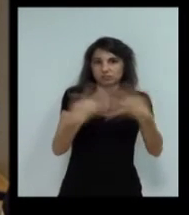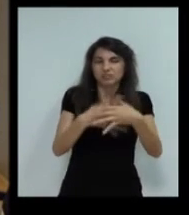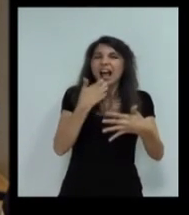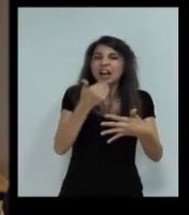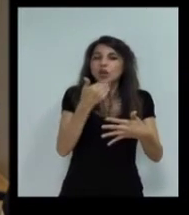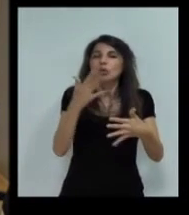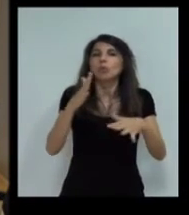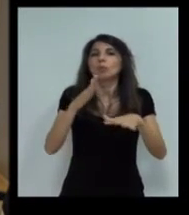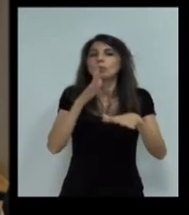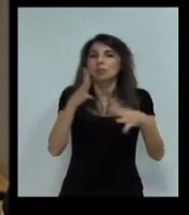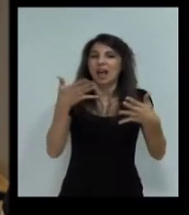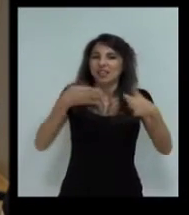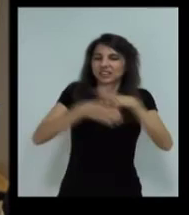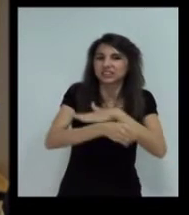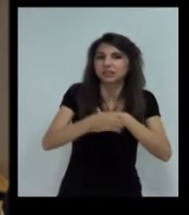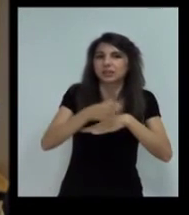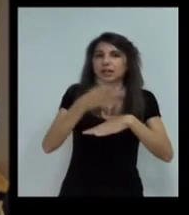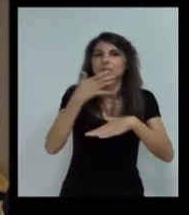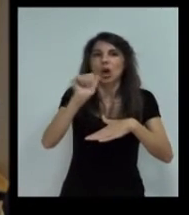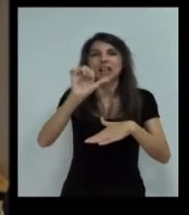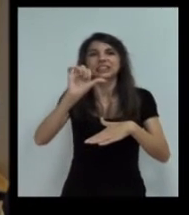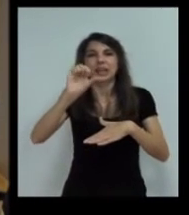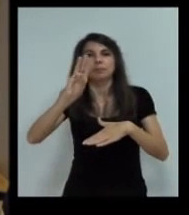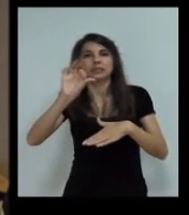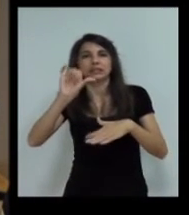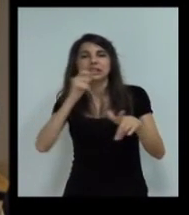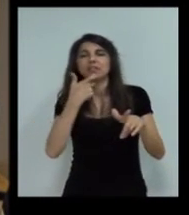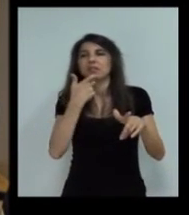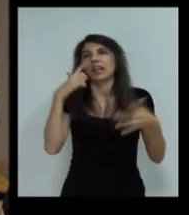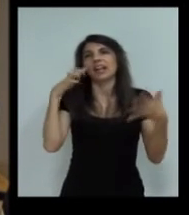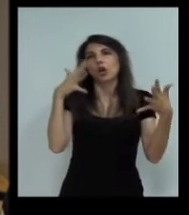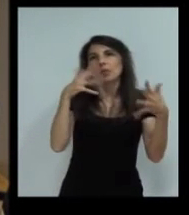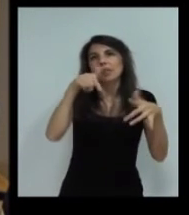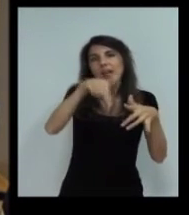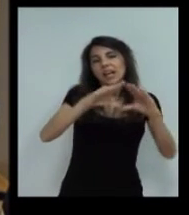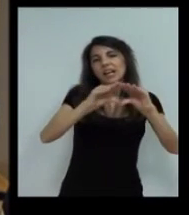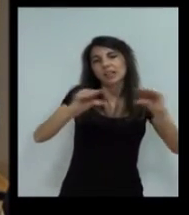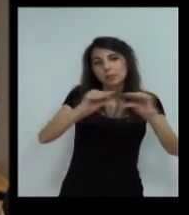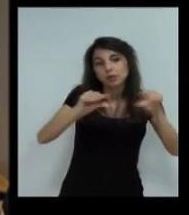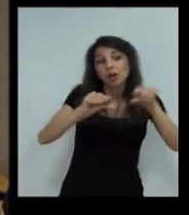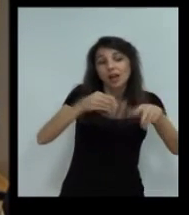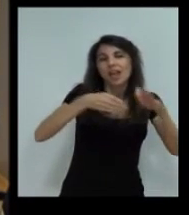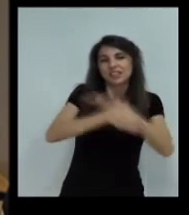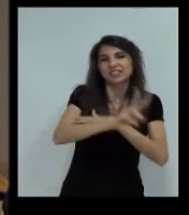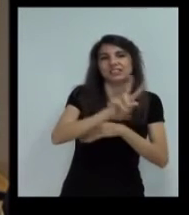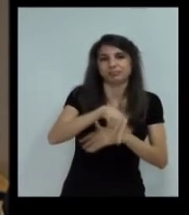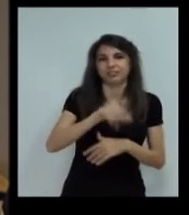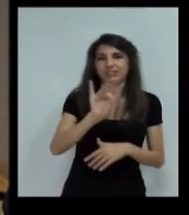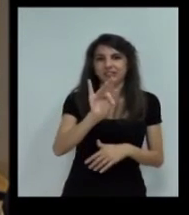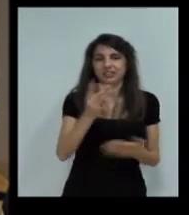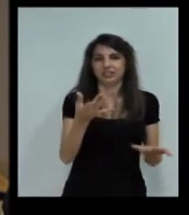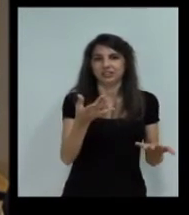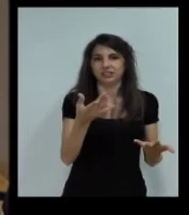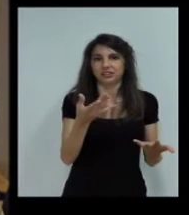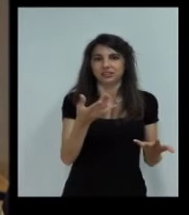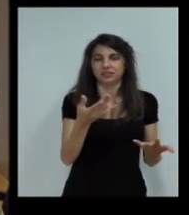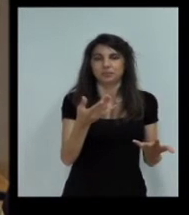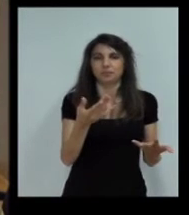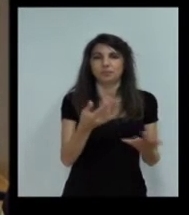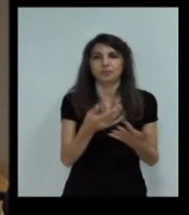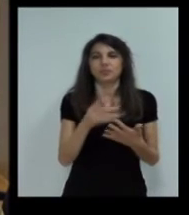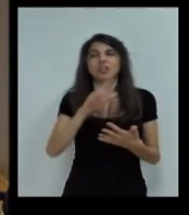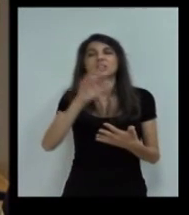y que vaya a la web de la SETSI y dice, la SETSI o al Central recomiendan estos receptores que sí son accesibles, ¿Y dónde que están? se señaliza, pero que y que